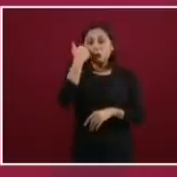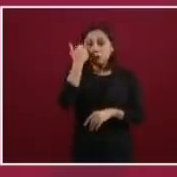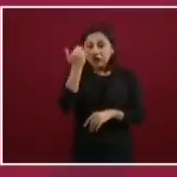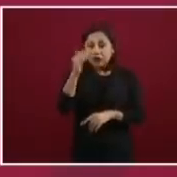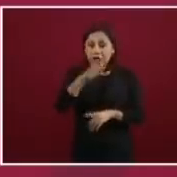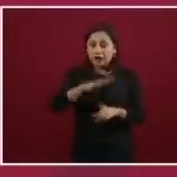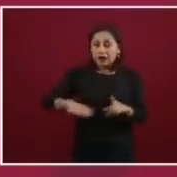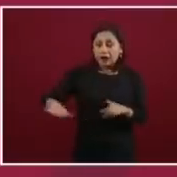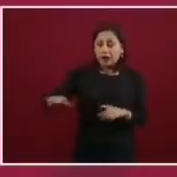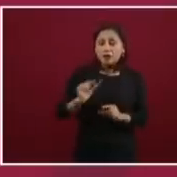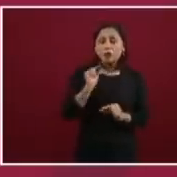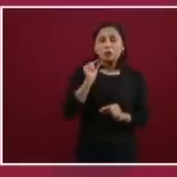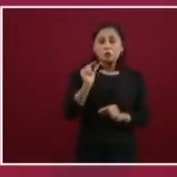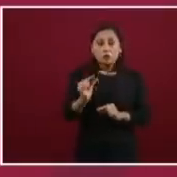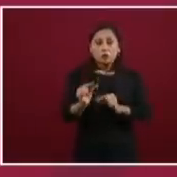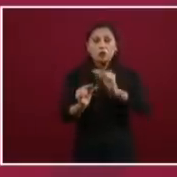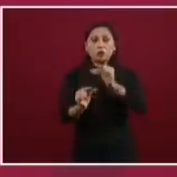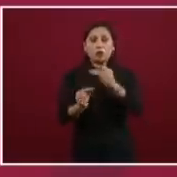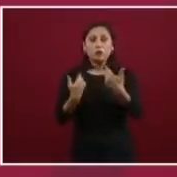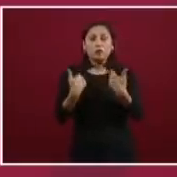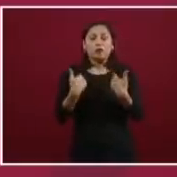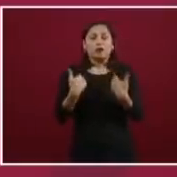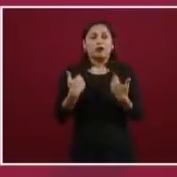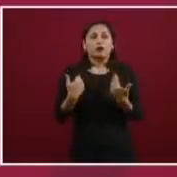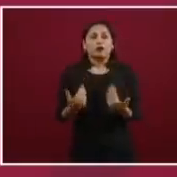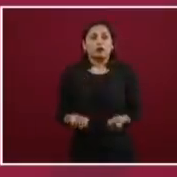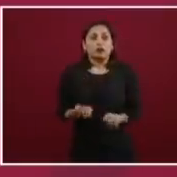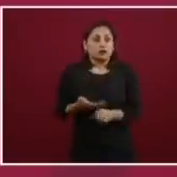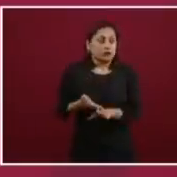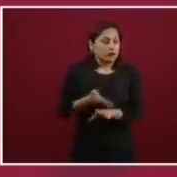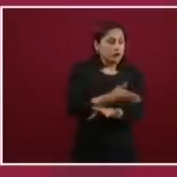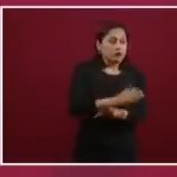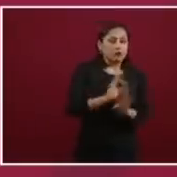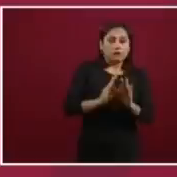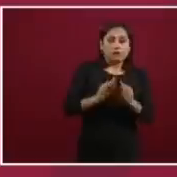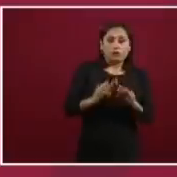otra estrategia es distinto